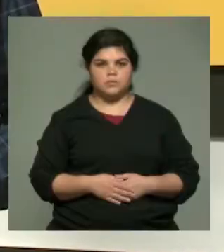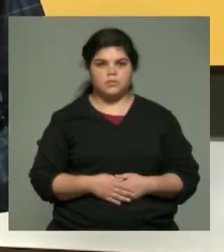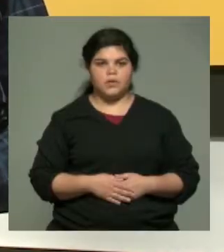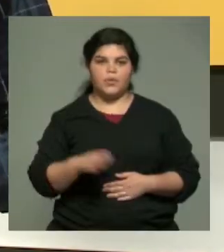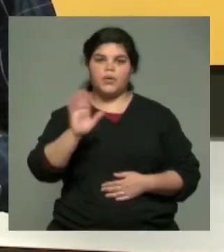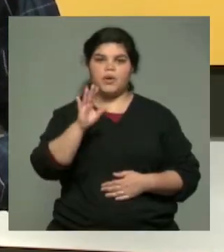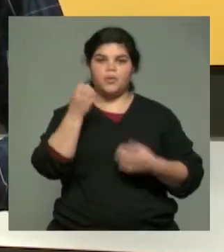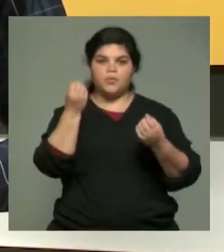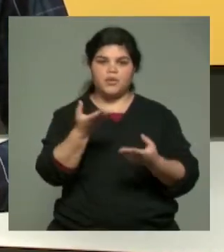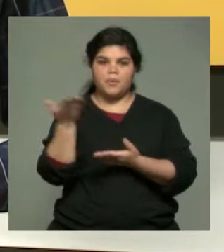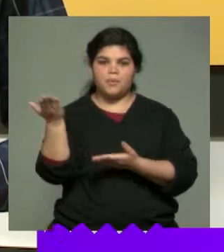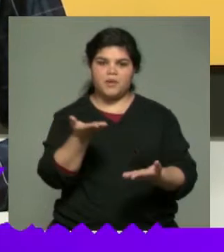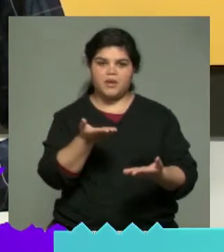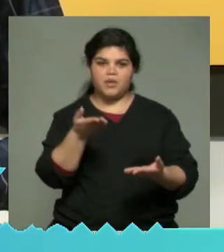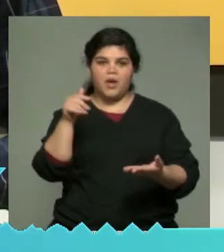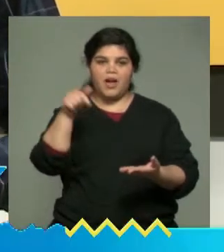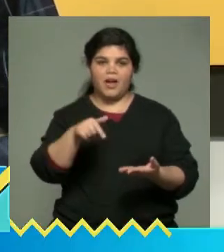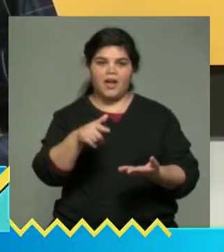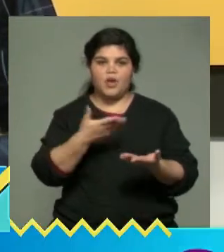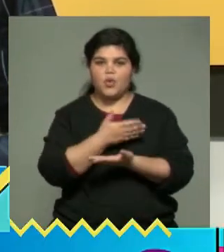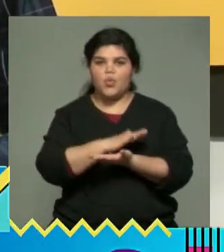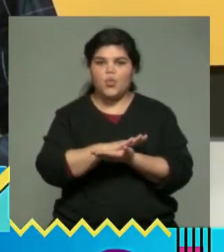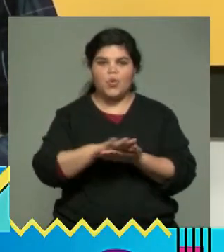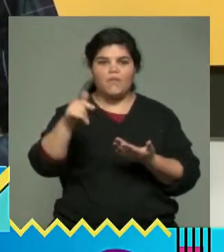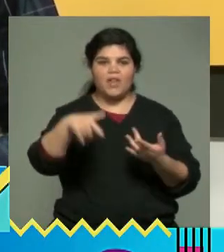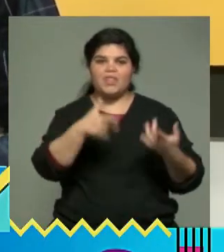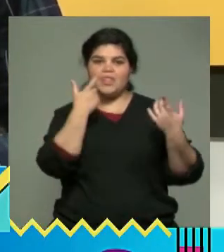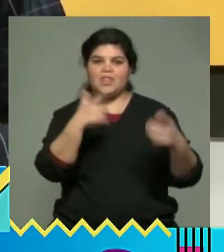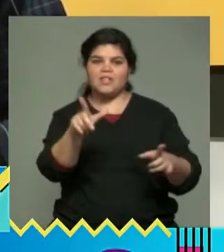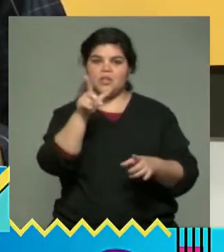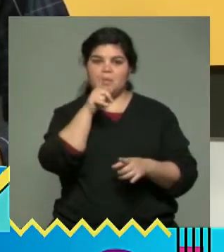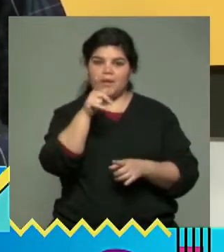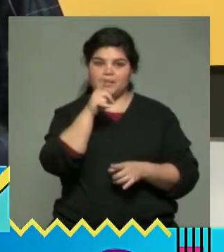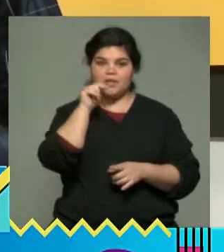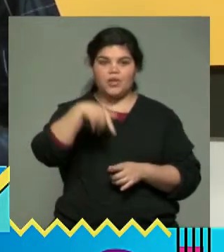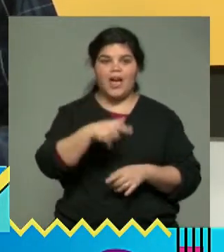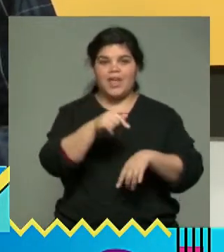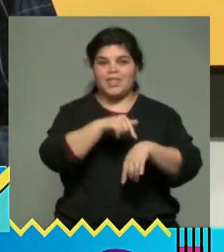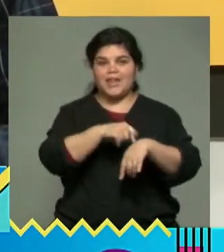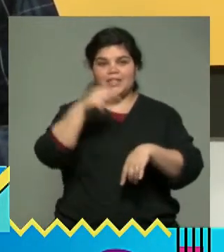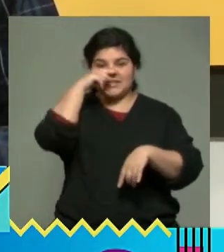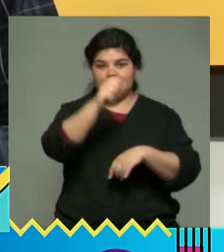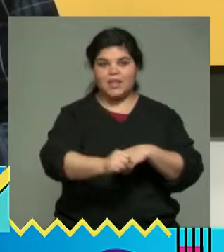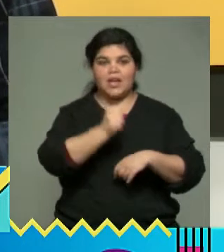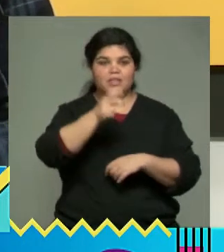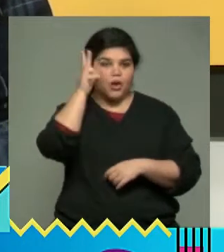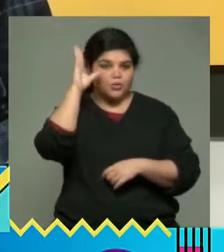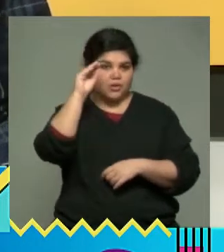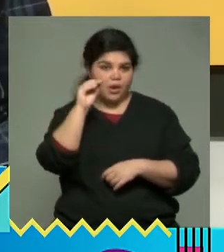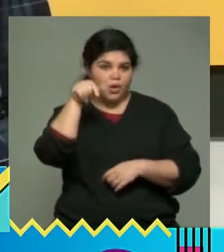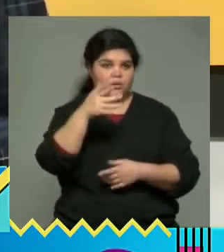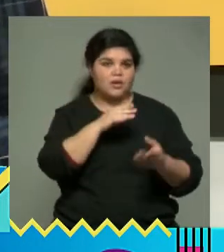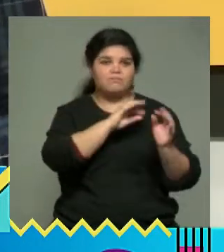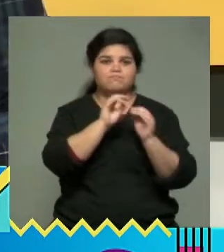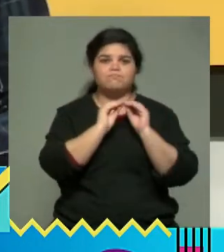¿Qué tal? ¿Cómo les va? Bienvenidos a una nueva entrega de lo que vendría siendo Distintos Parecidos. Desde las 19 hasta las 20 vamos a estar charlando,